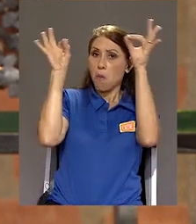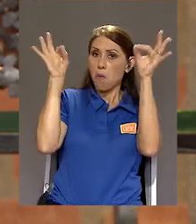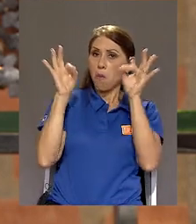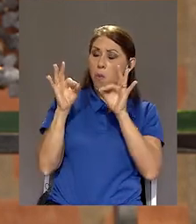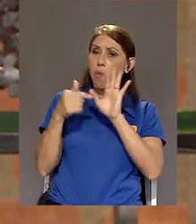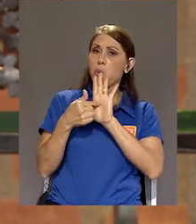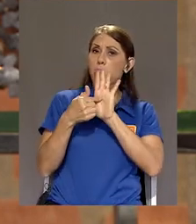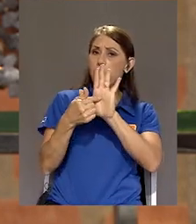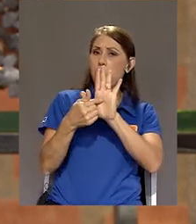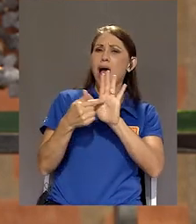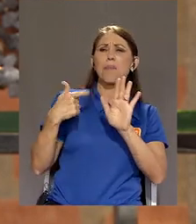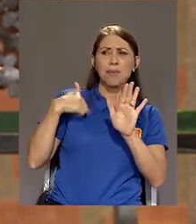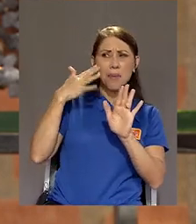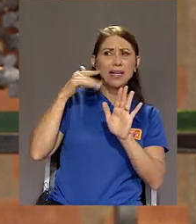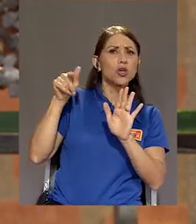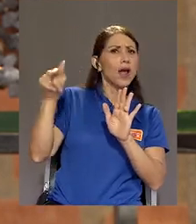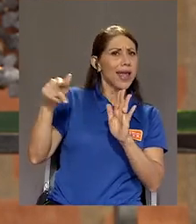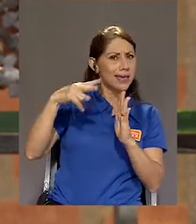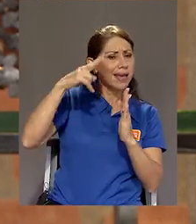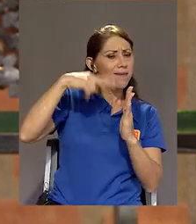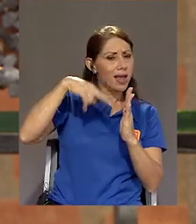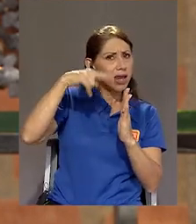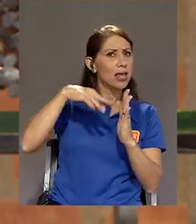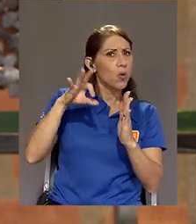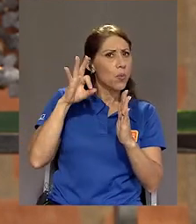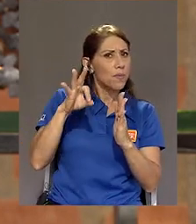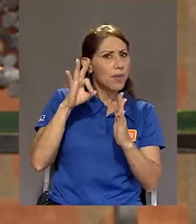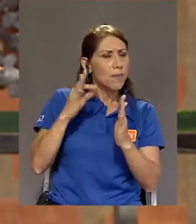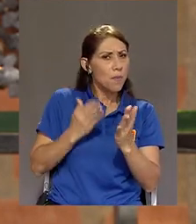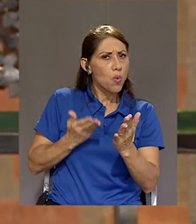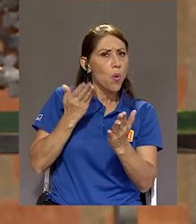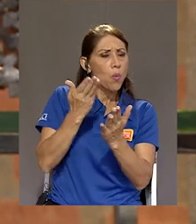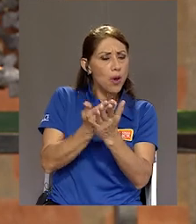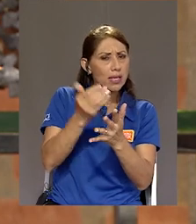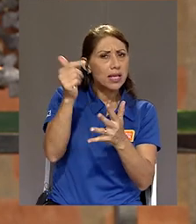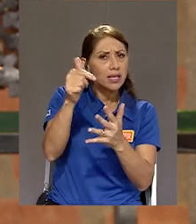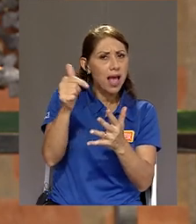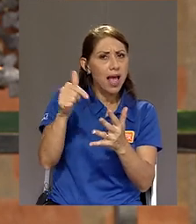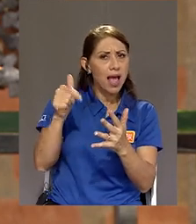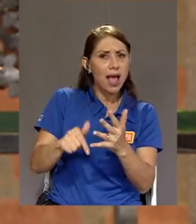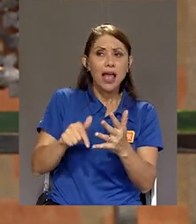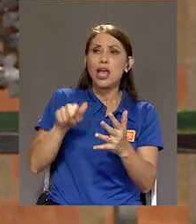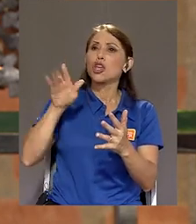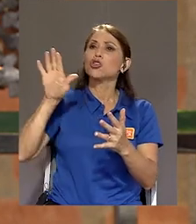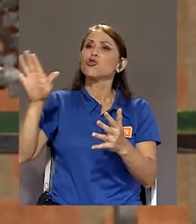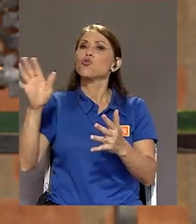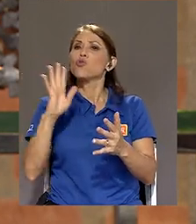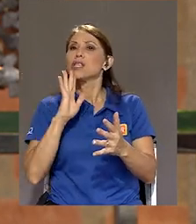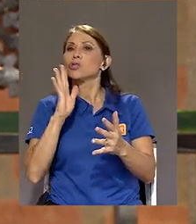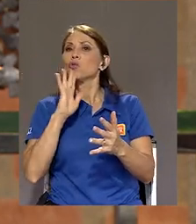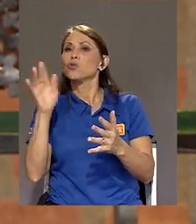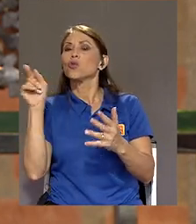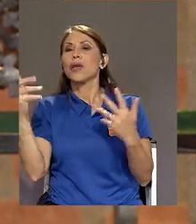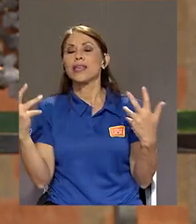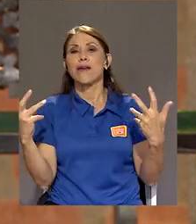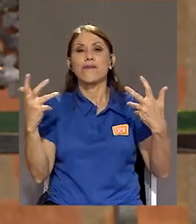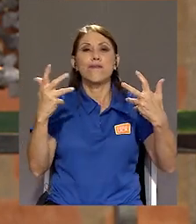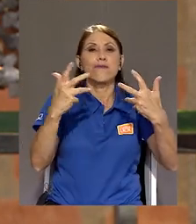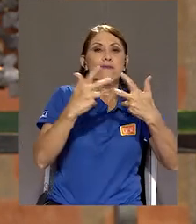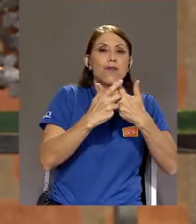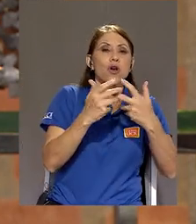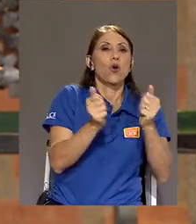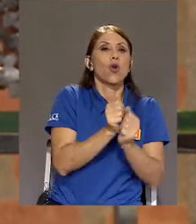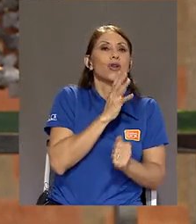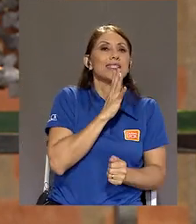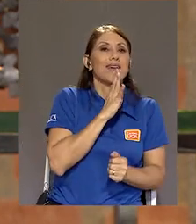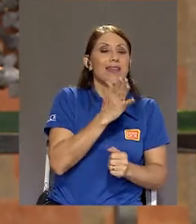la que había leído con cuidado las mociones, las propuestas, y era la que articulaba su discurso en función de lo que se estaba discutiendo,